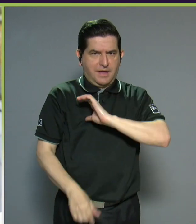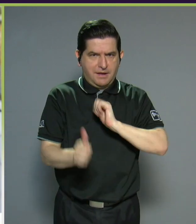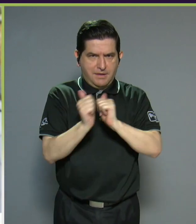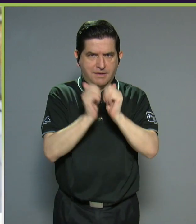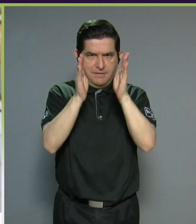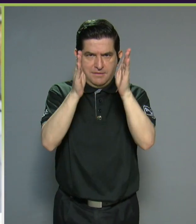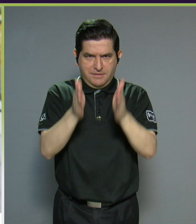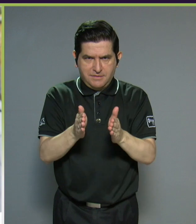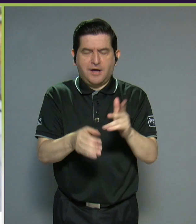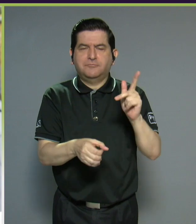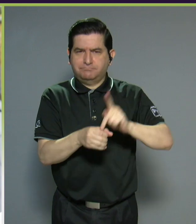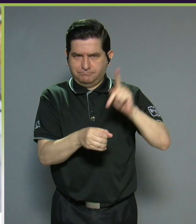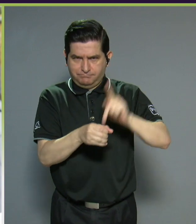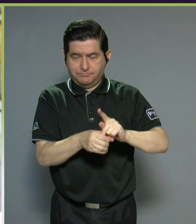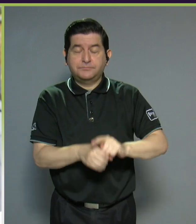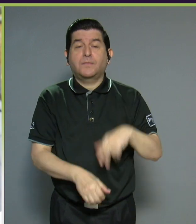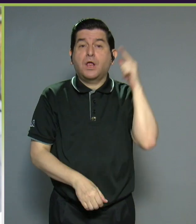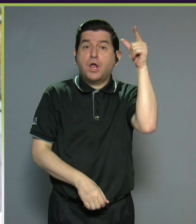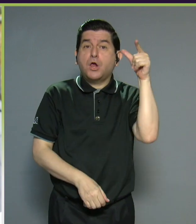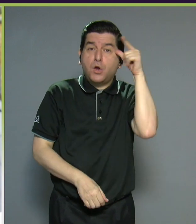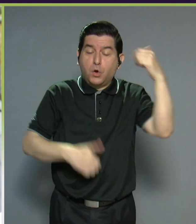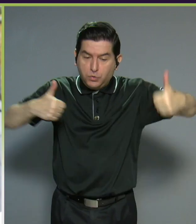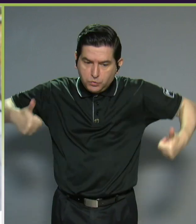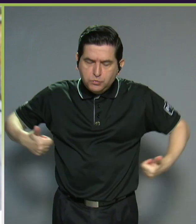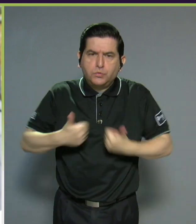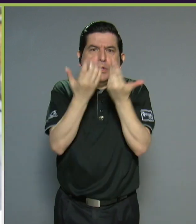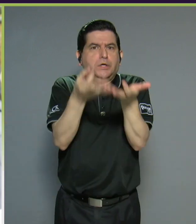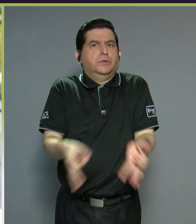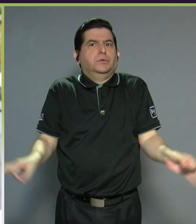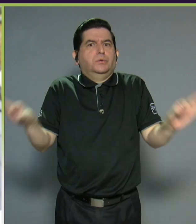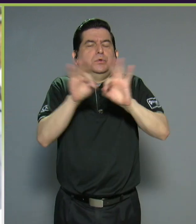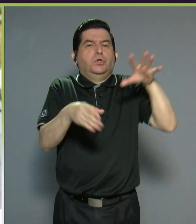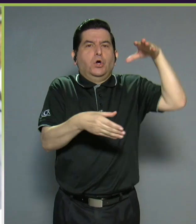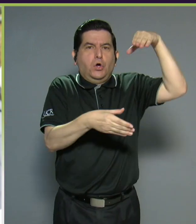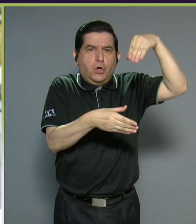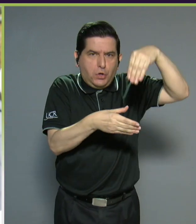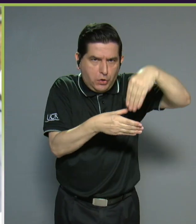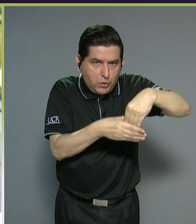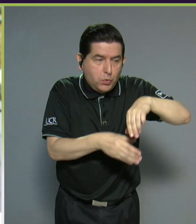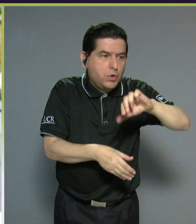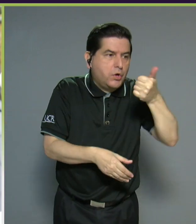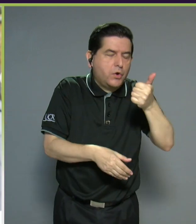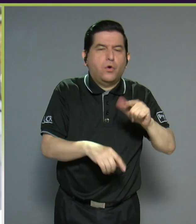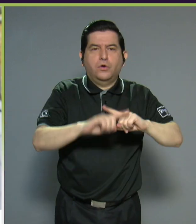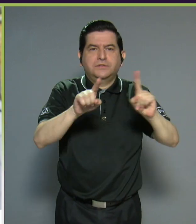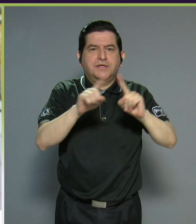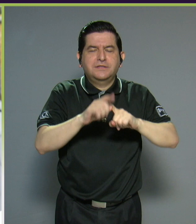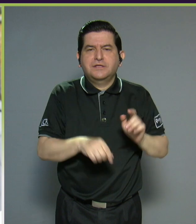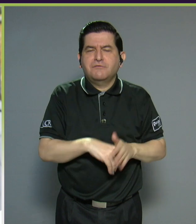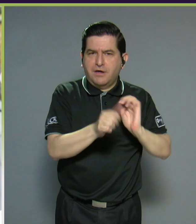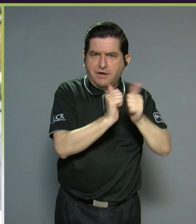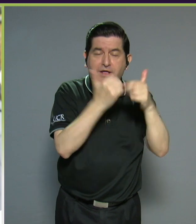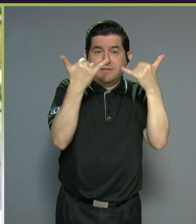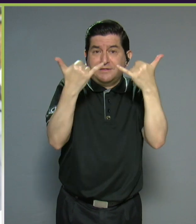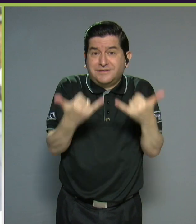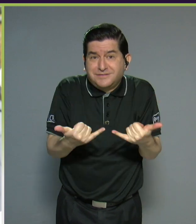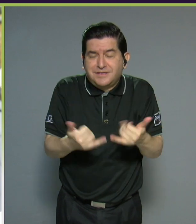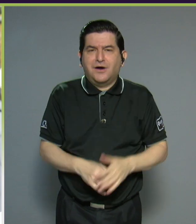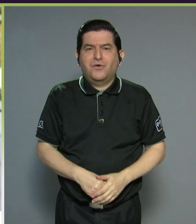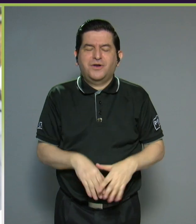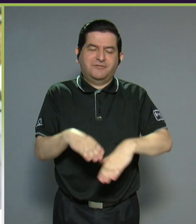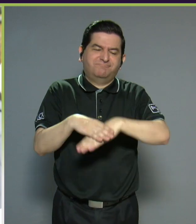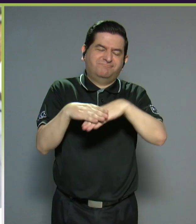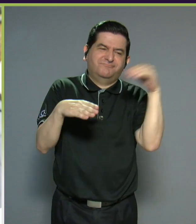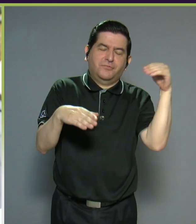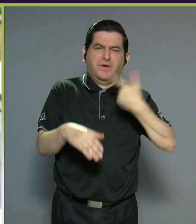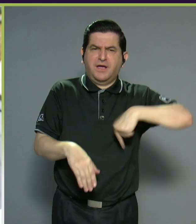atletas que participan. Y obviamente un gran reto por incluir de alguna forma otras disciplinas que en este momento pues están fuera